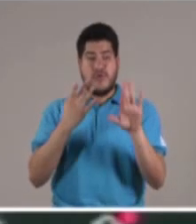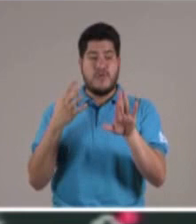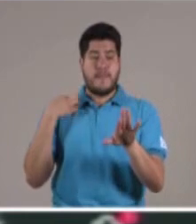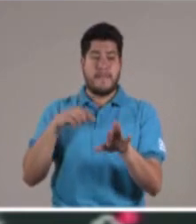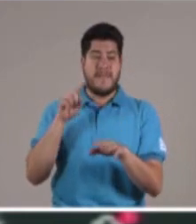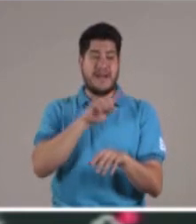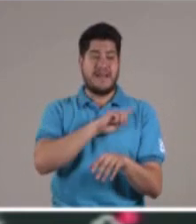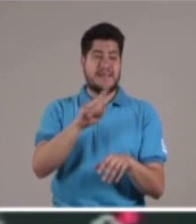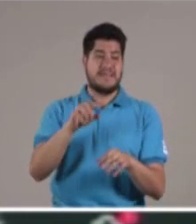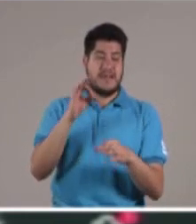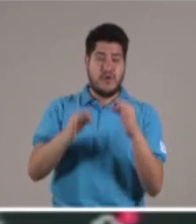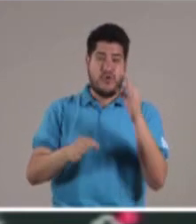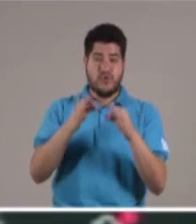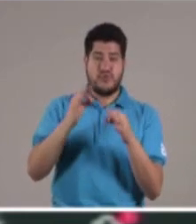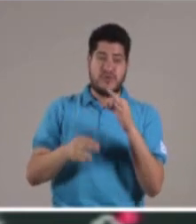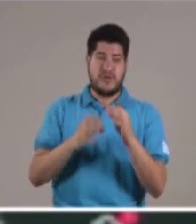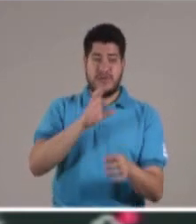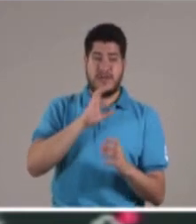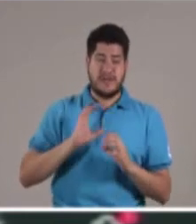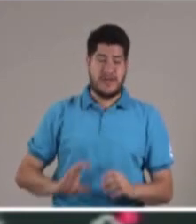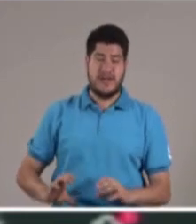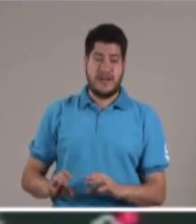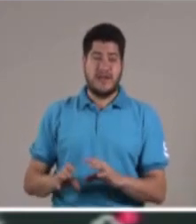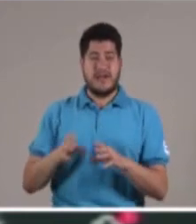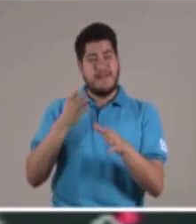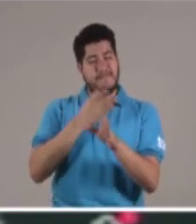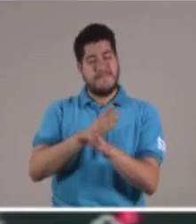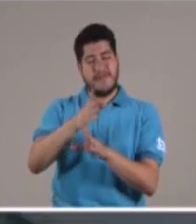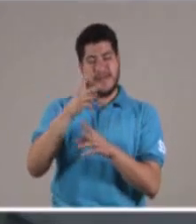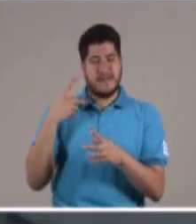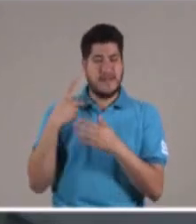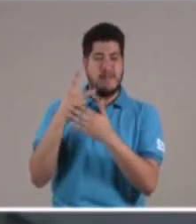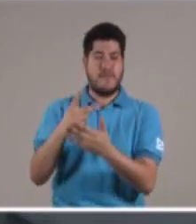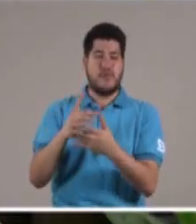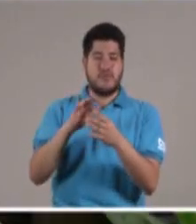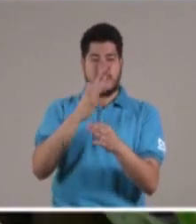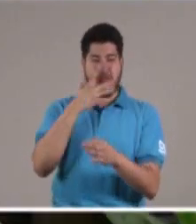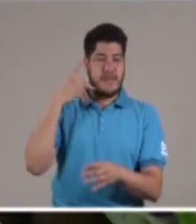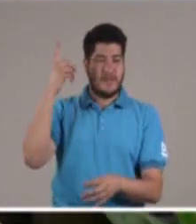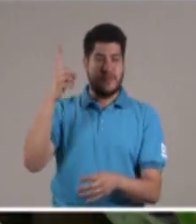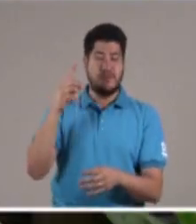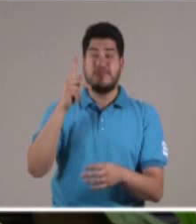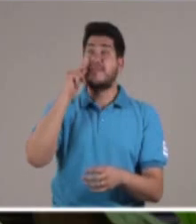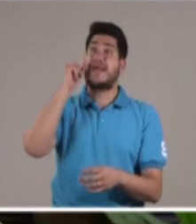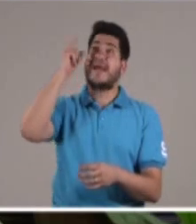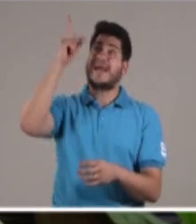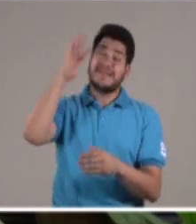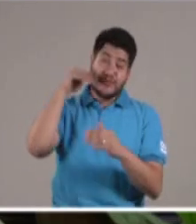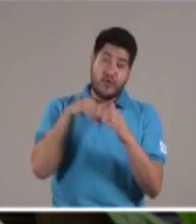como hombres y viven en espíritu conforme a la voluntad de Dios Entonces el señor bajó al infierno